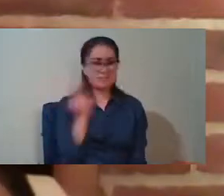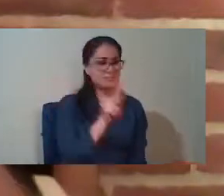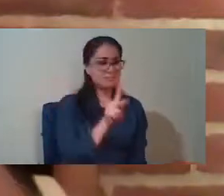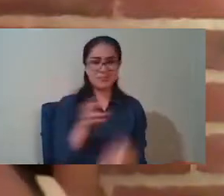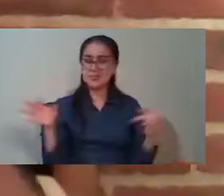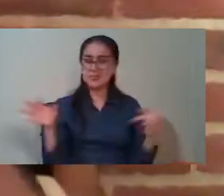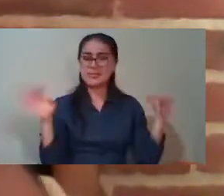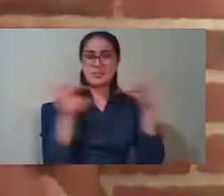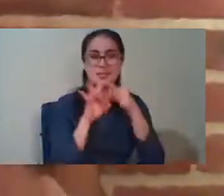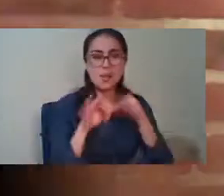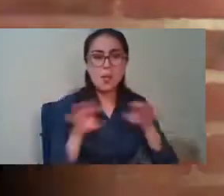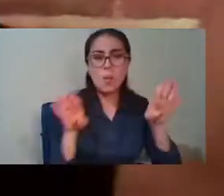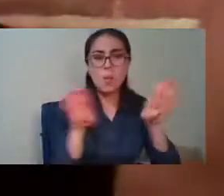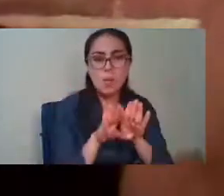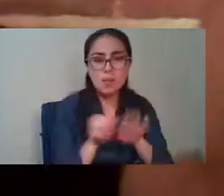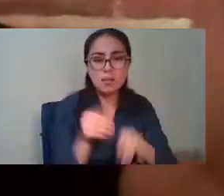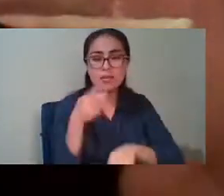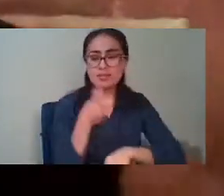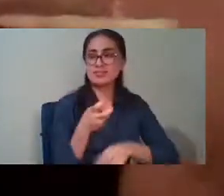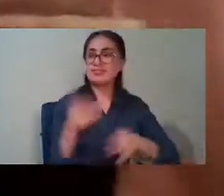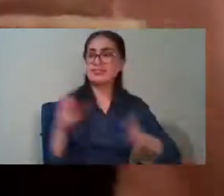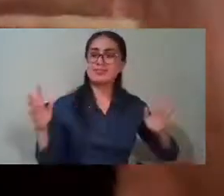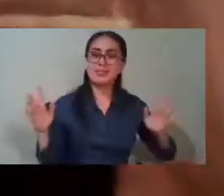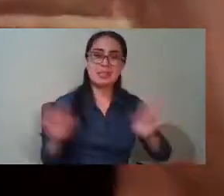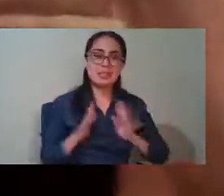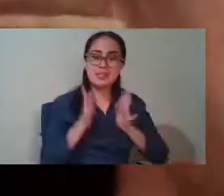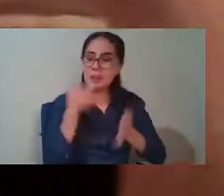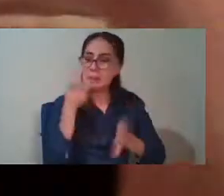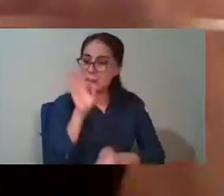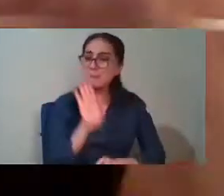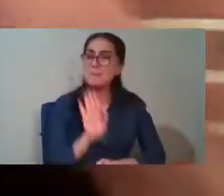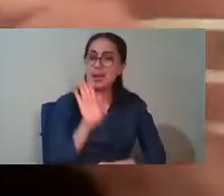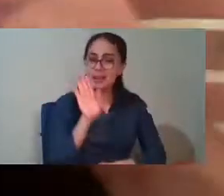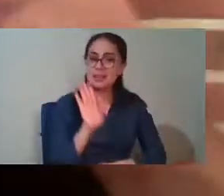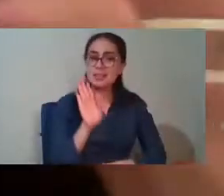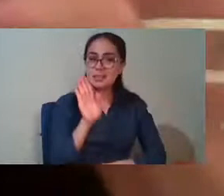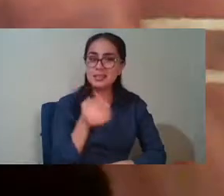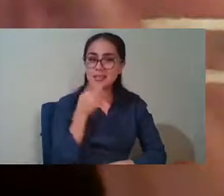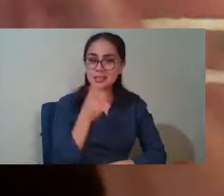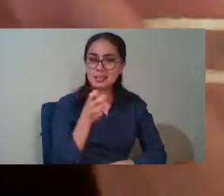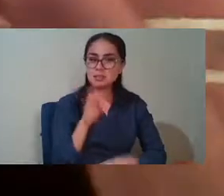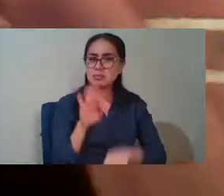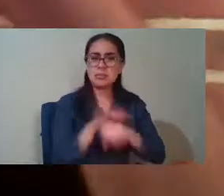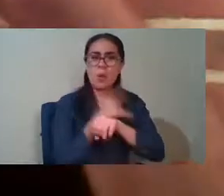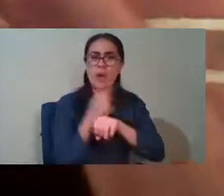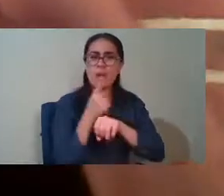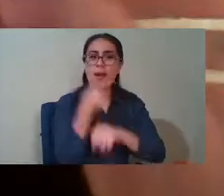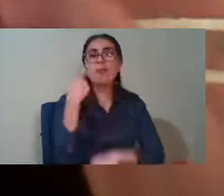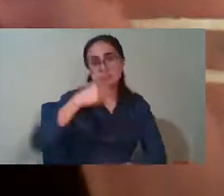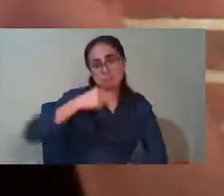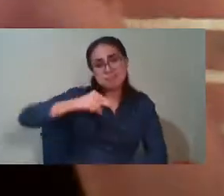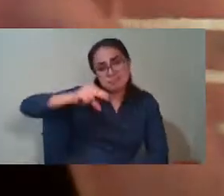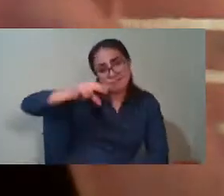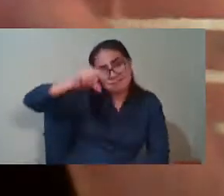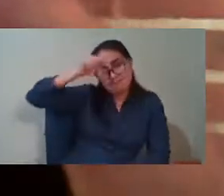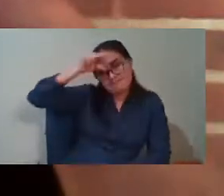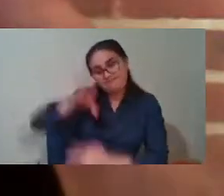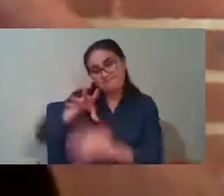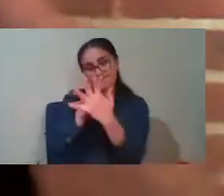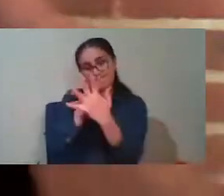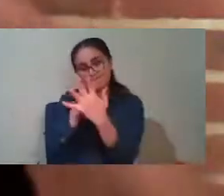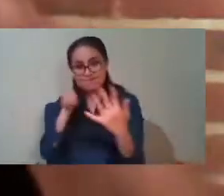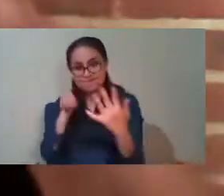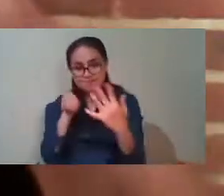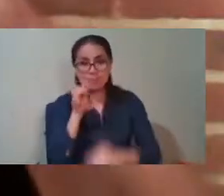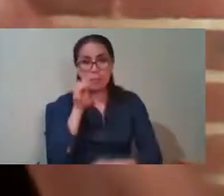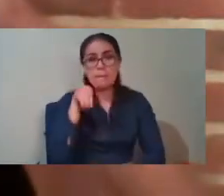un hacer mínimo la presencia del otro? Porque tiene inteligencia mimética, porque tiene la capacidad de crear con